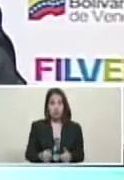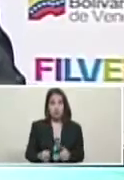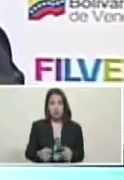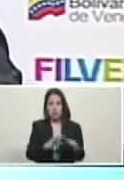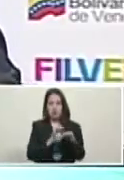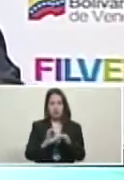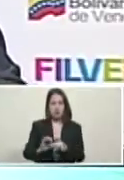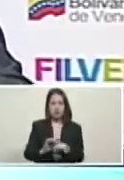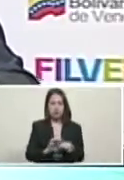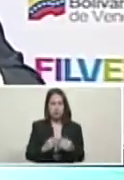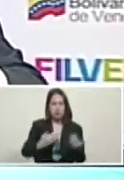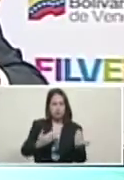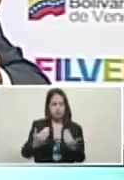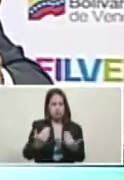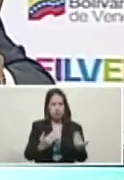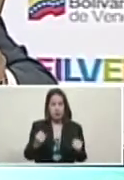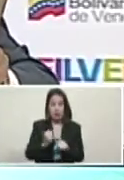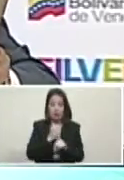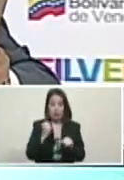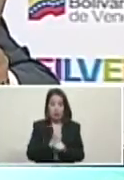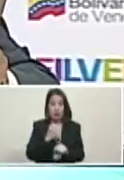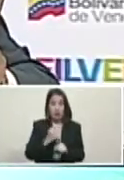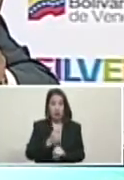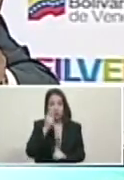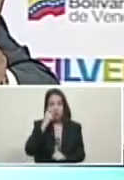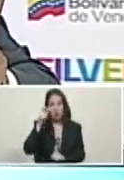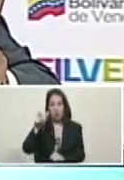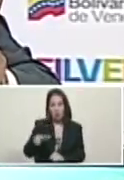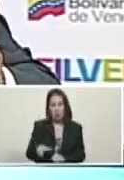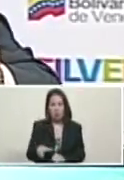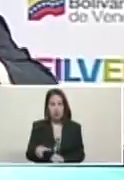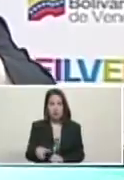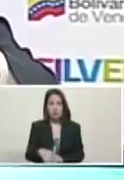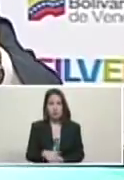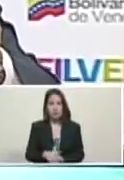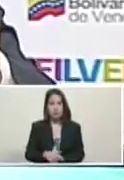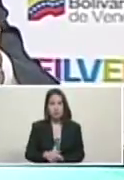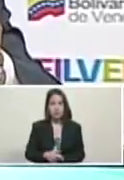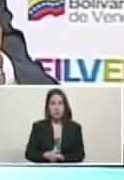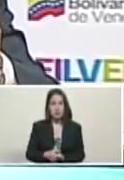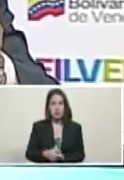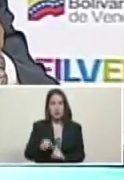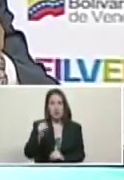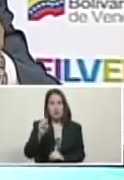articulado y elaborado por Sergio Rodríguez. Sergio Rodríguez, uno de